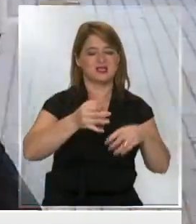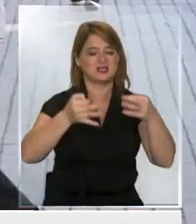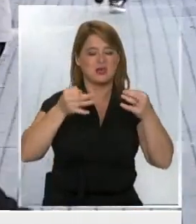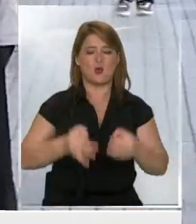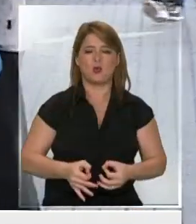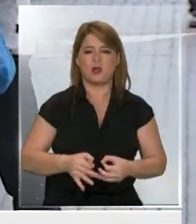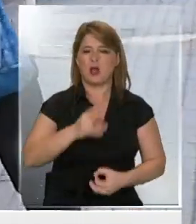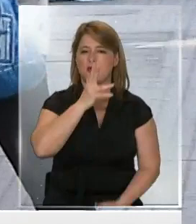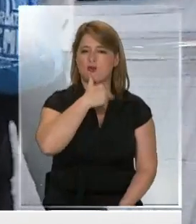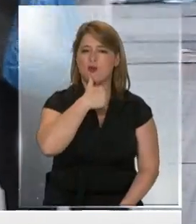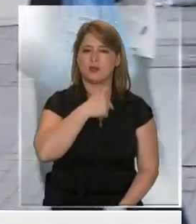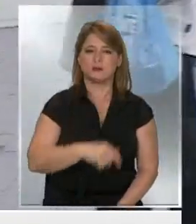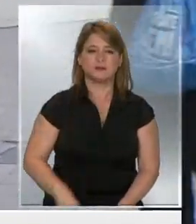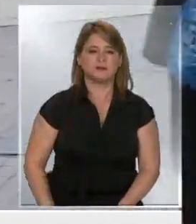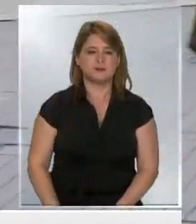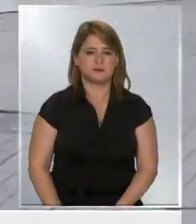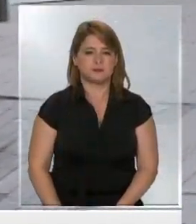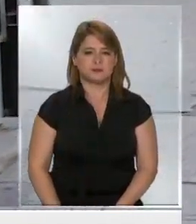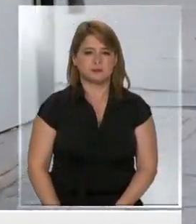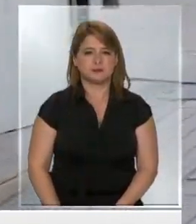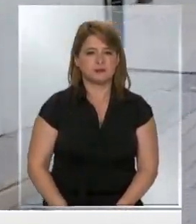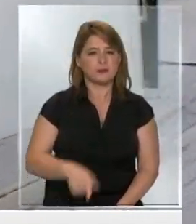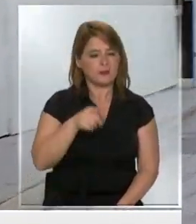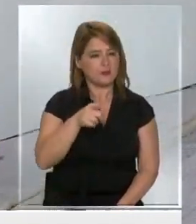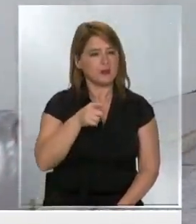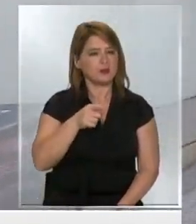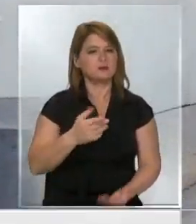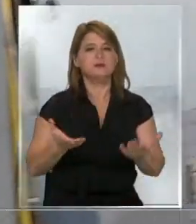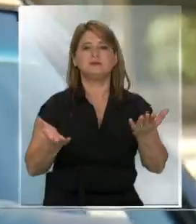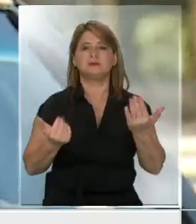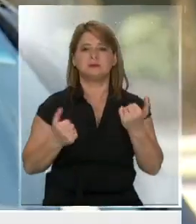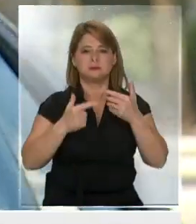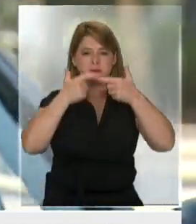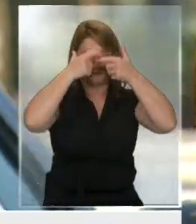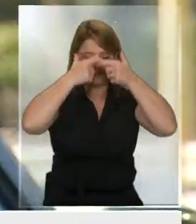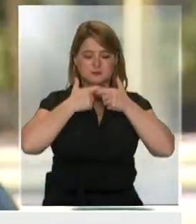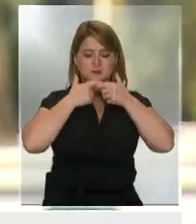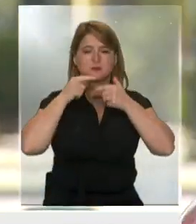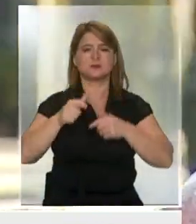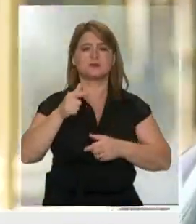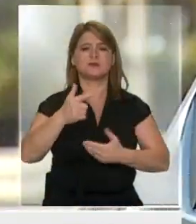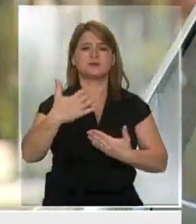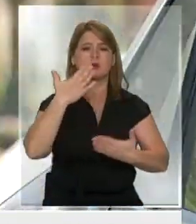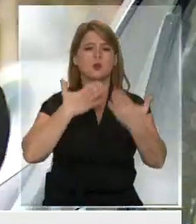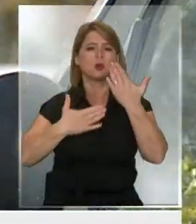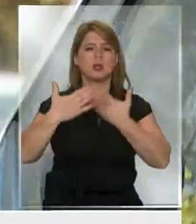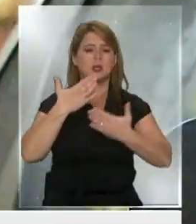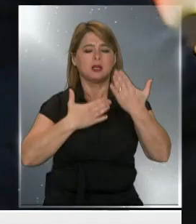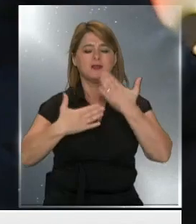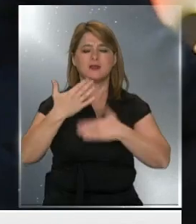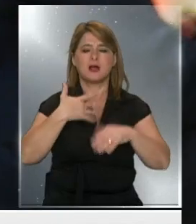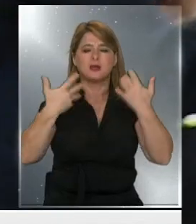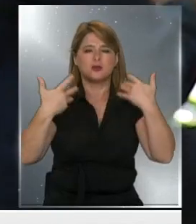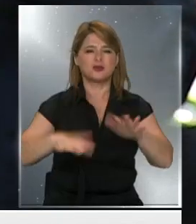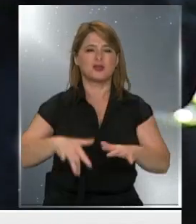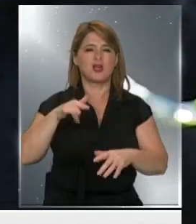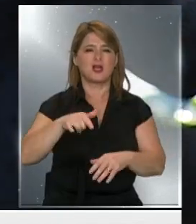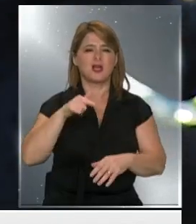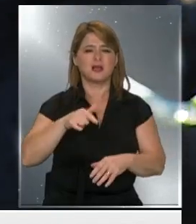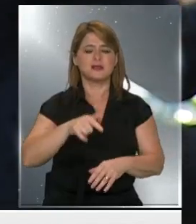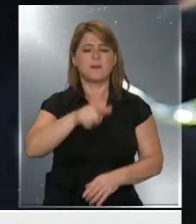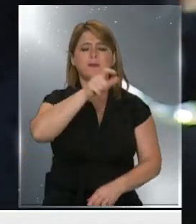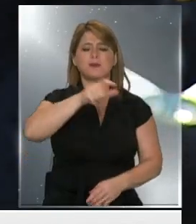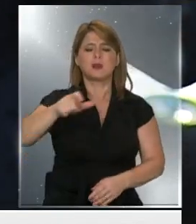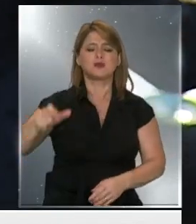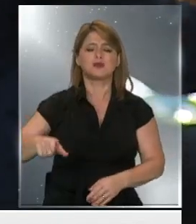protección. Industrial o artesanal, la mascarilla gana terreno como medida de protección. Algunos países ya están multando a quienes